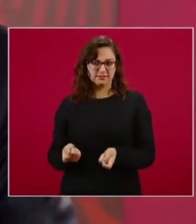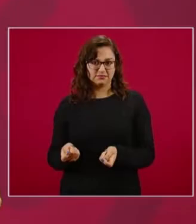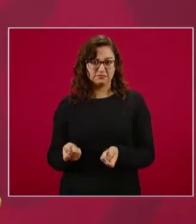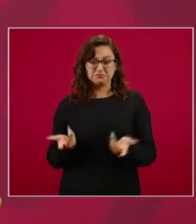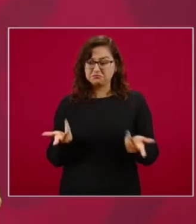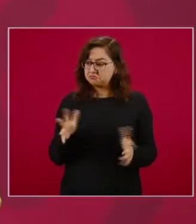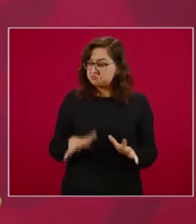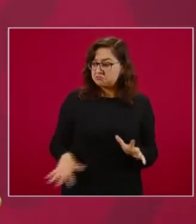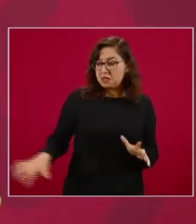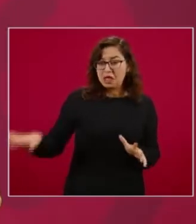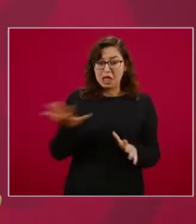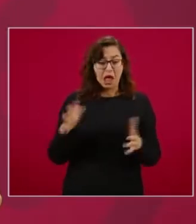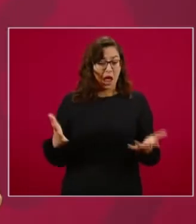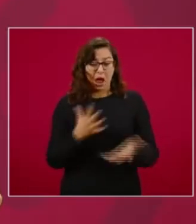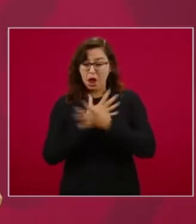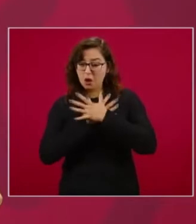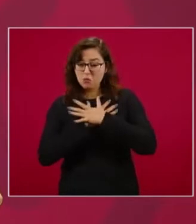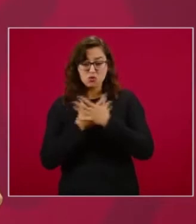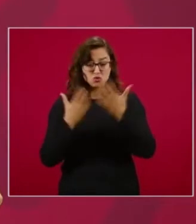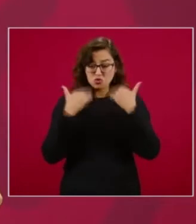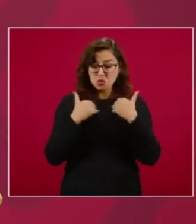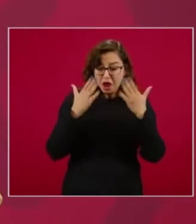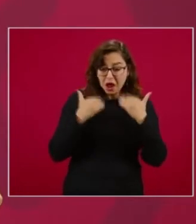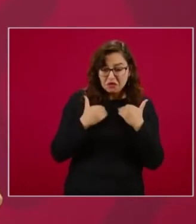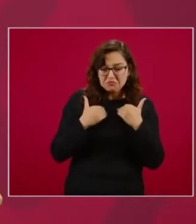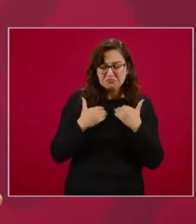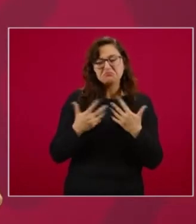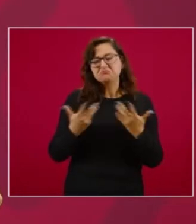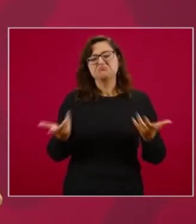no se es buen dirigente.